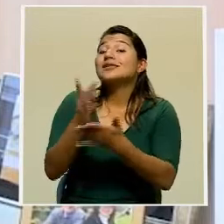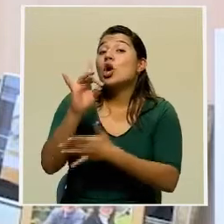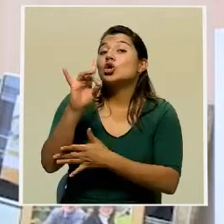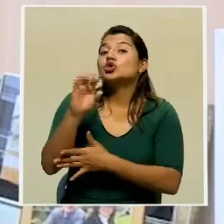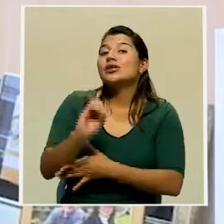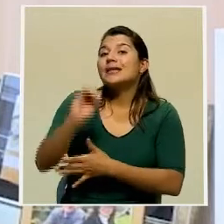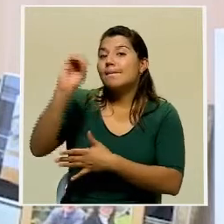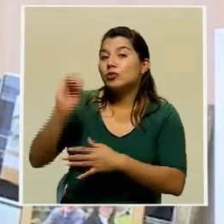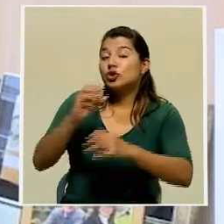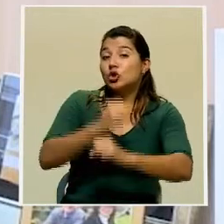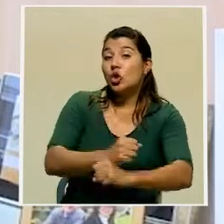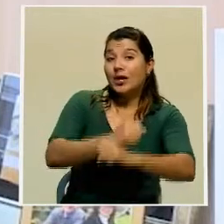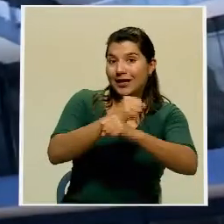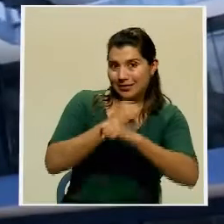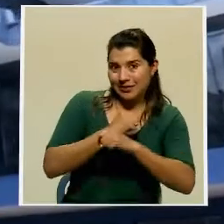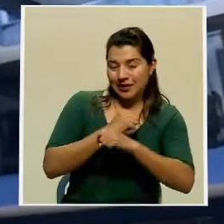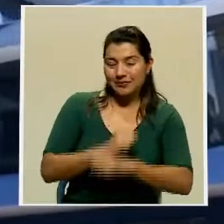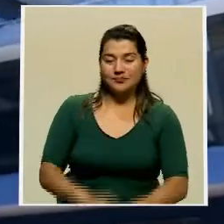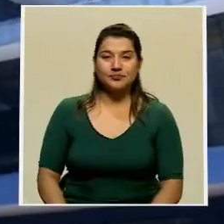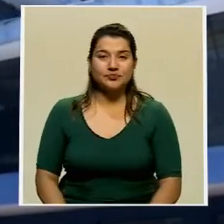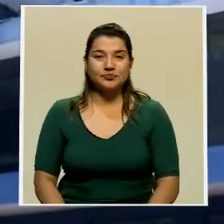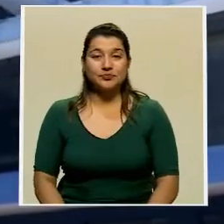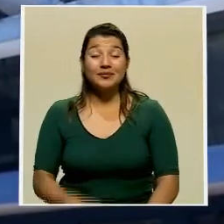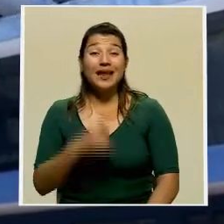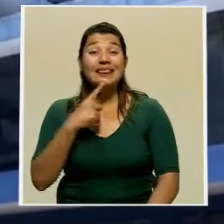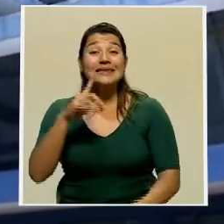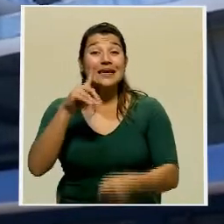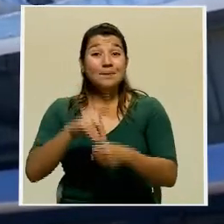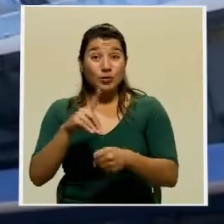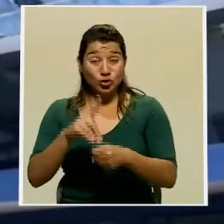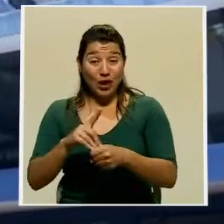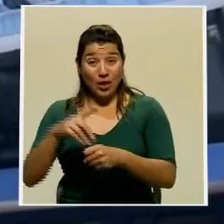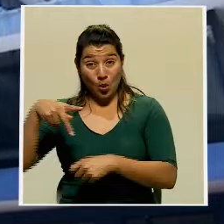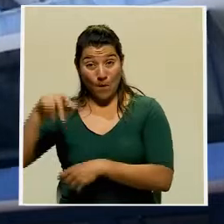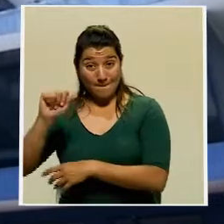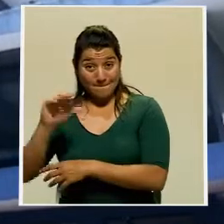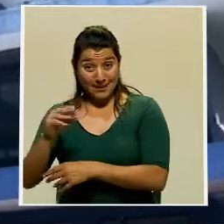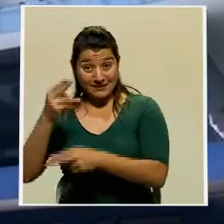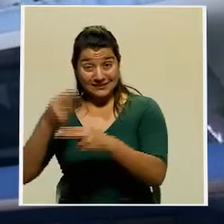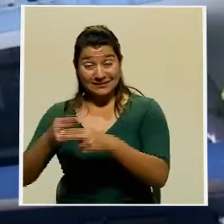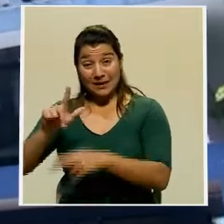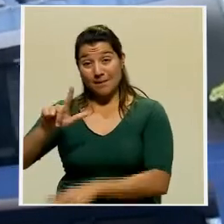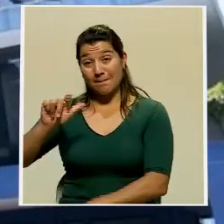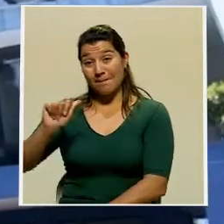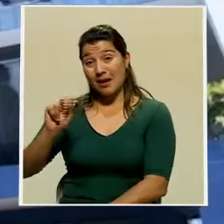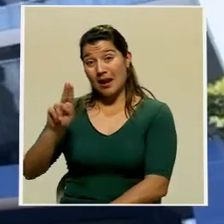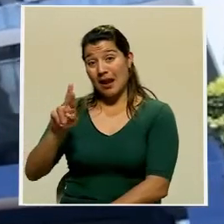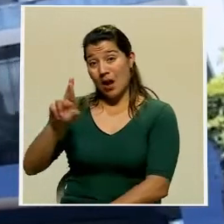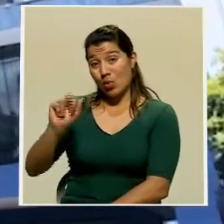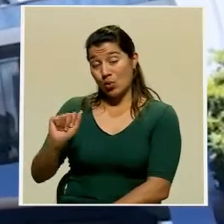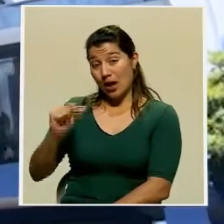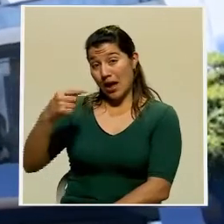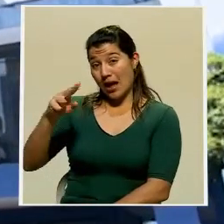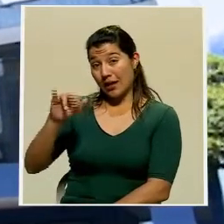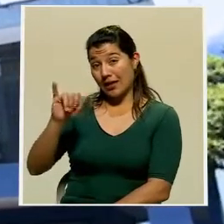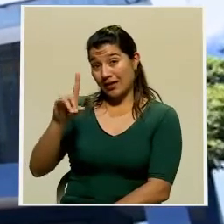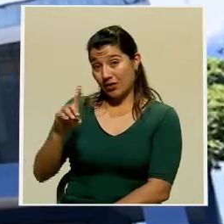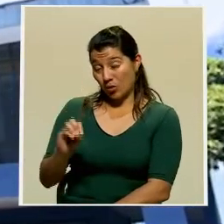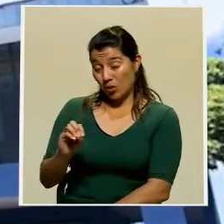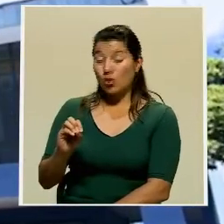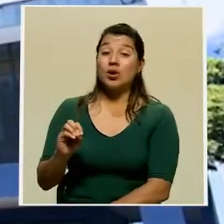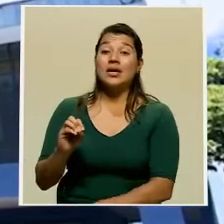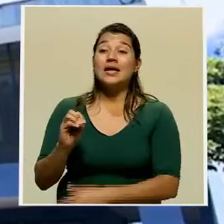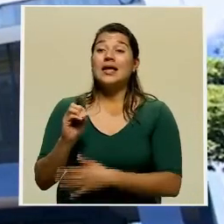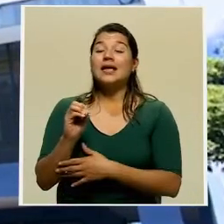cubrir el 80% de esa garantía. Según la diputada oficialista Laura Guido, en el Ejecutivo están definiendo detalles antes de enviarlo a